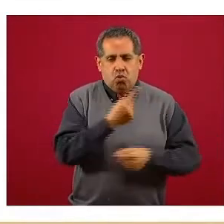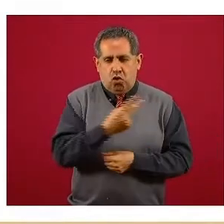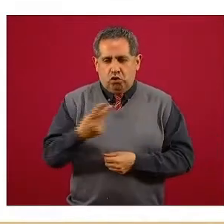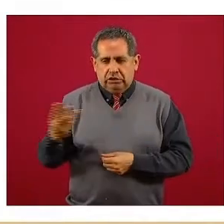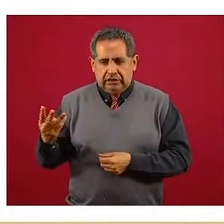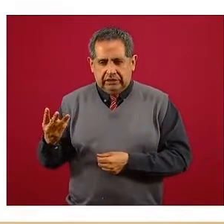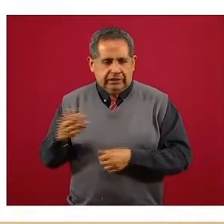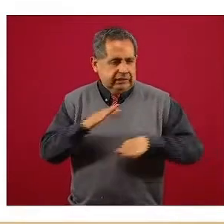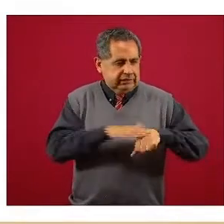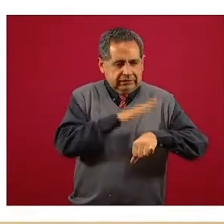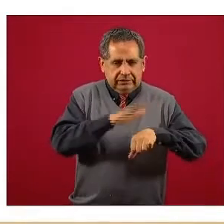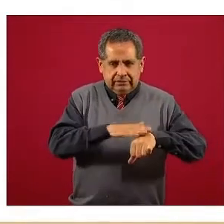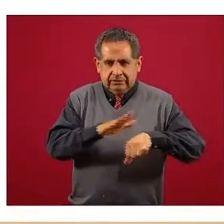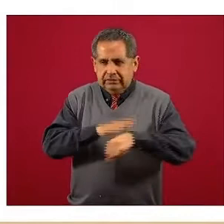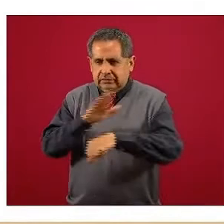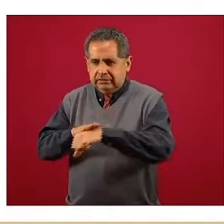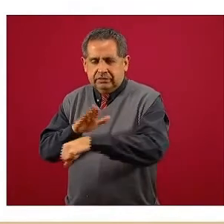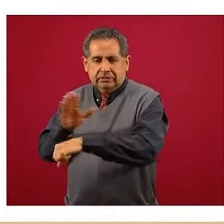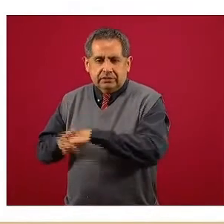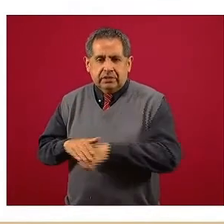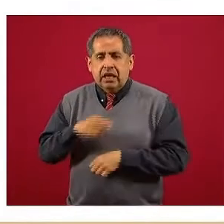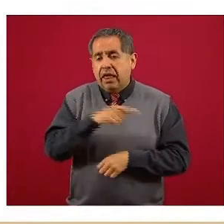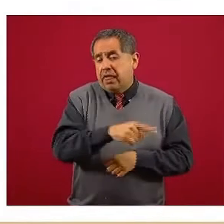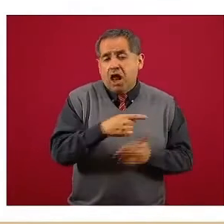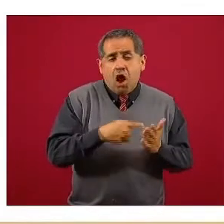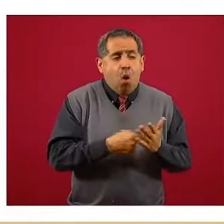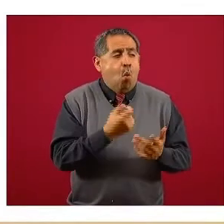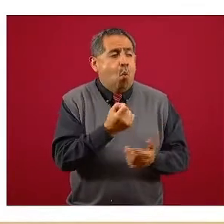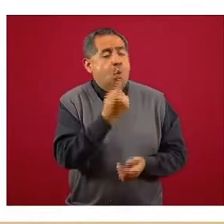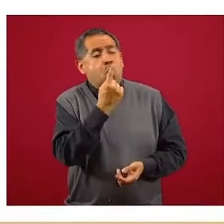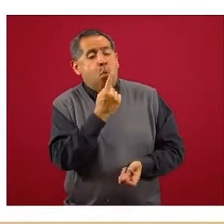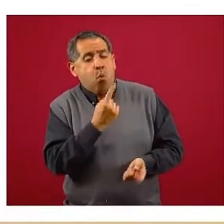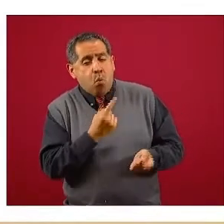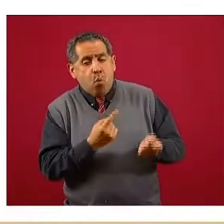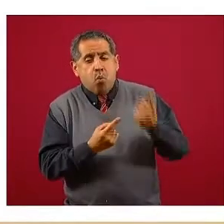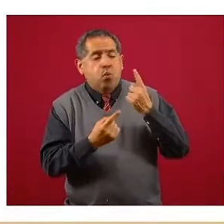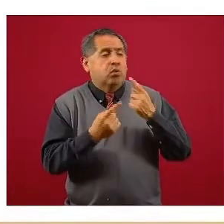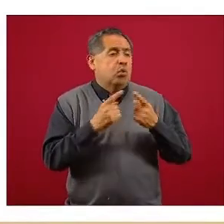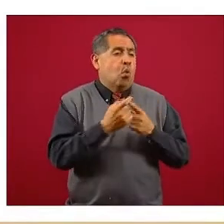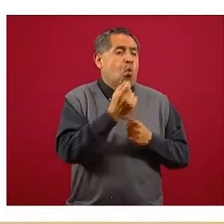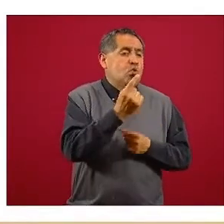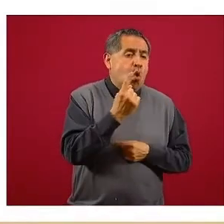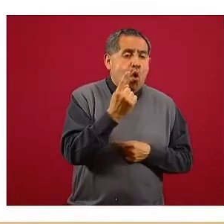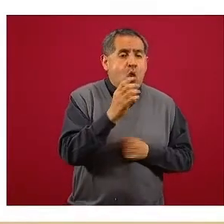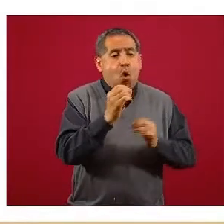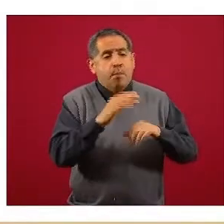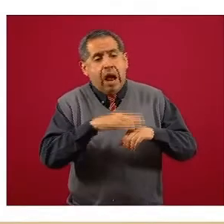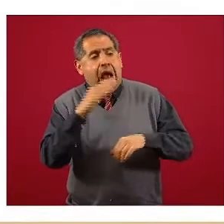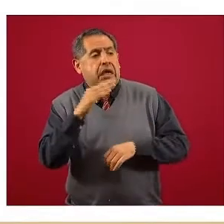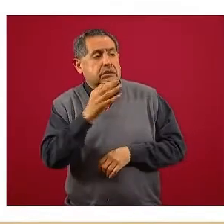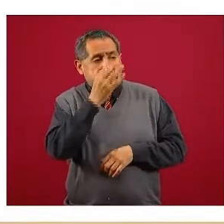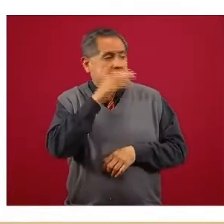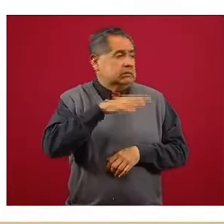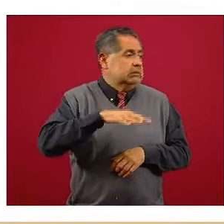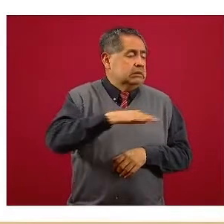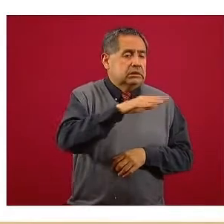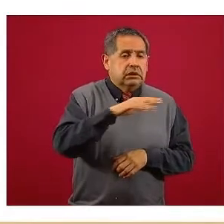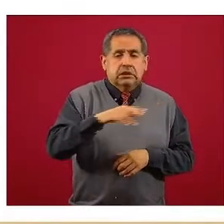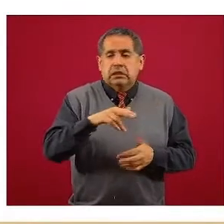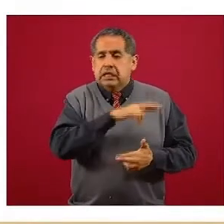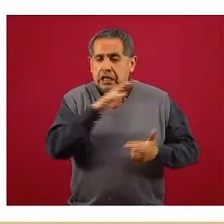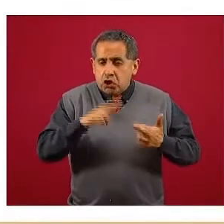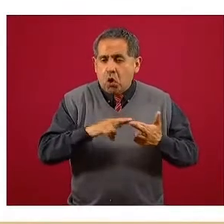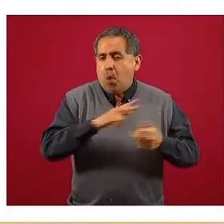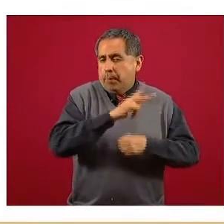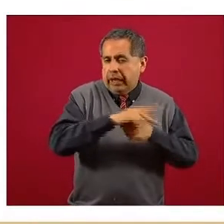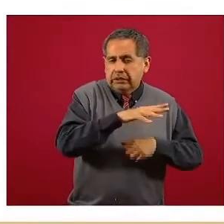una clasificación de casos esporádicos? Es que pueden ocurrir uno o más casos dentro de un territorio, un país, un